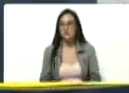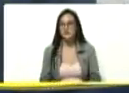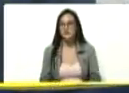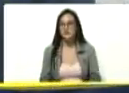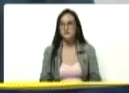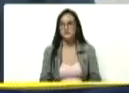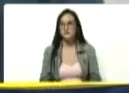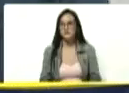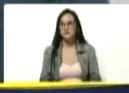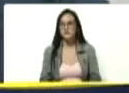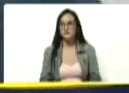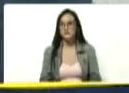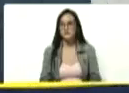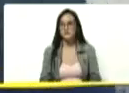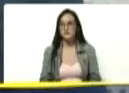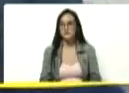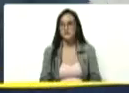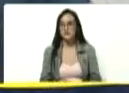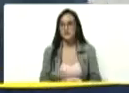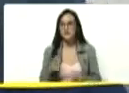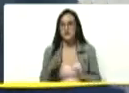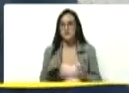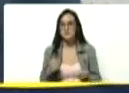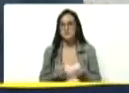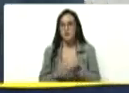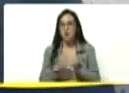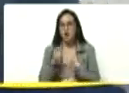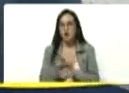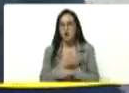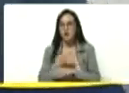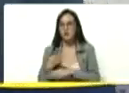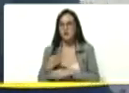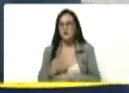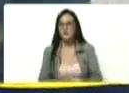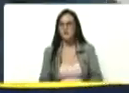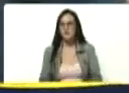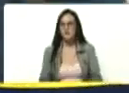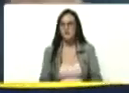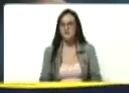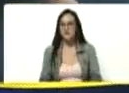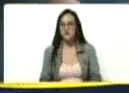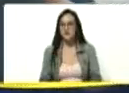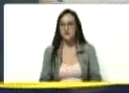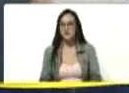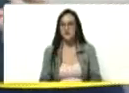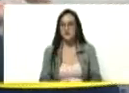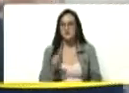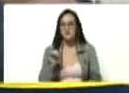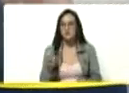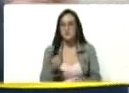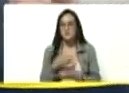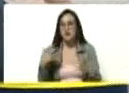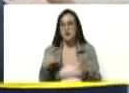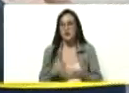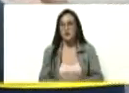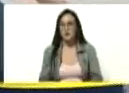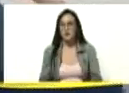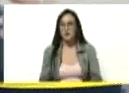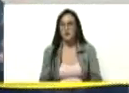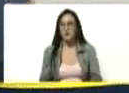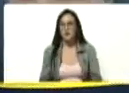Sí, porque fue por el empuje del ALBA que se produce el milagro